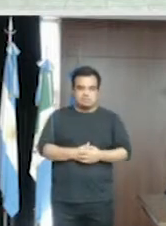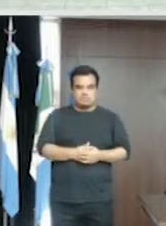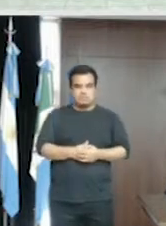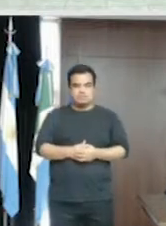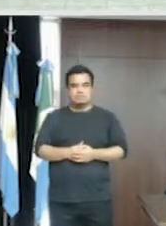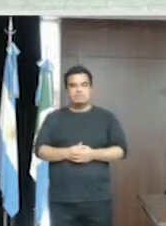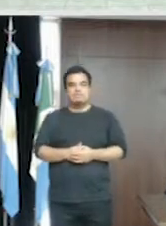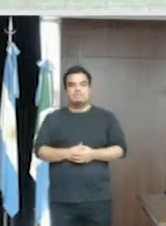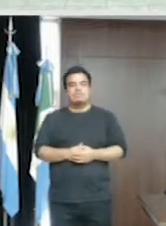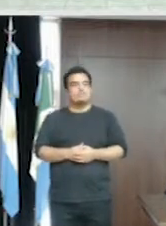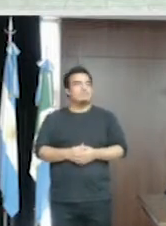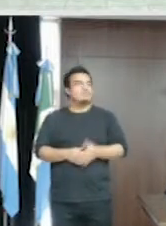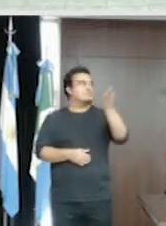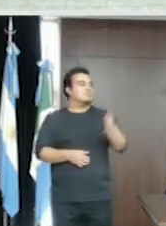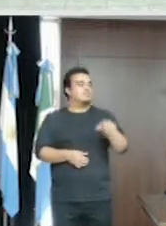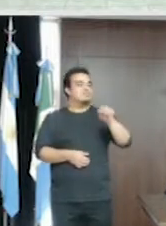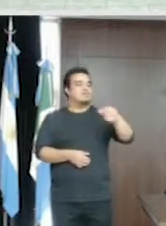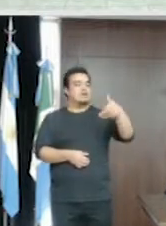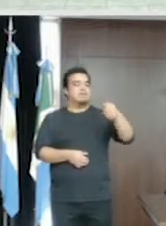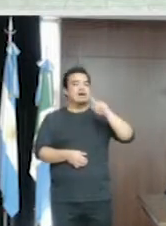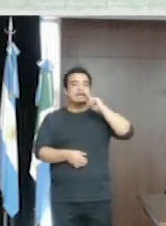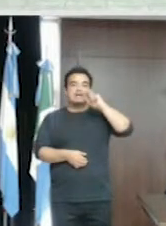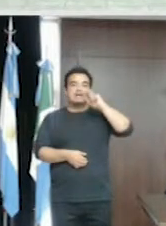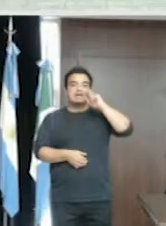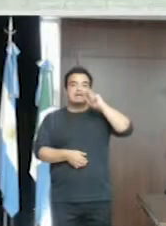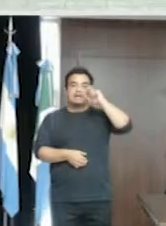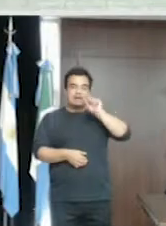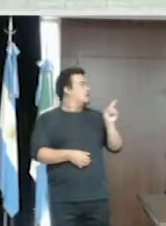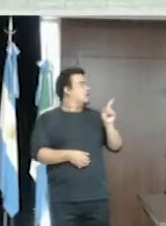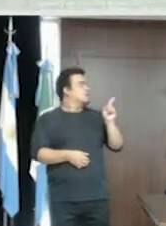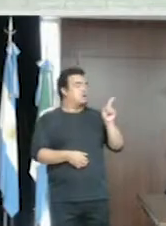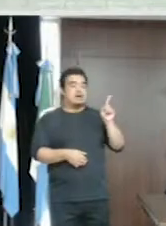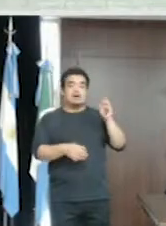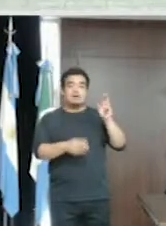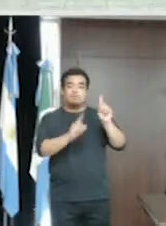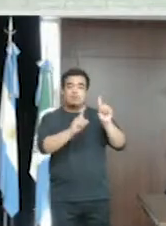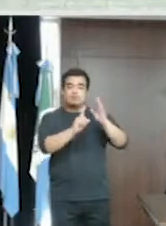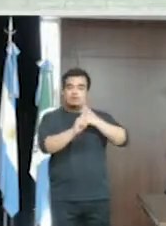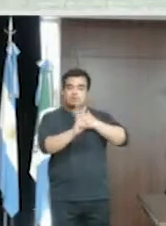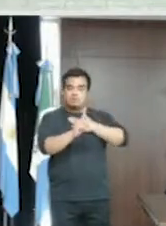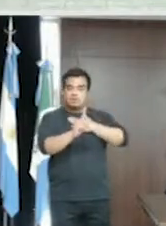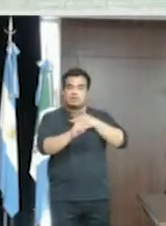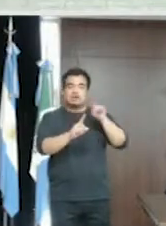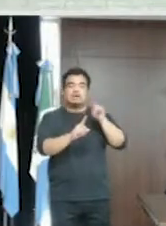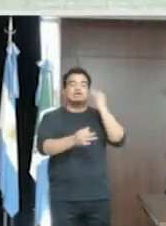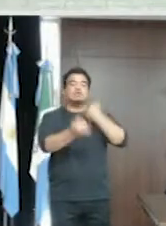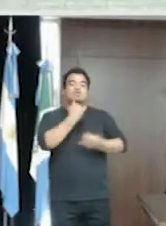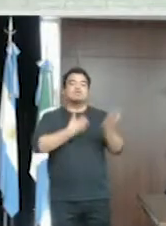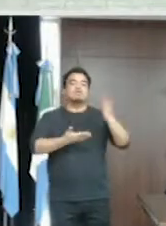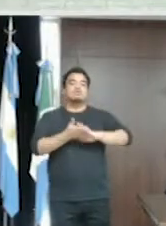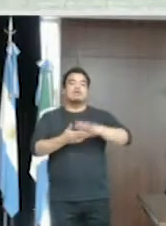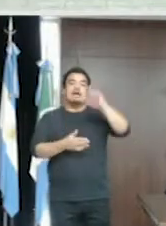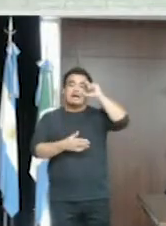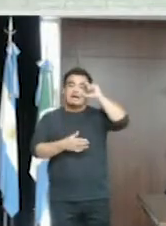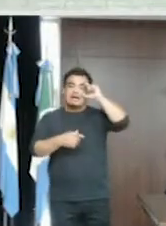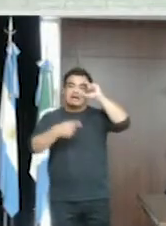Mariela Bertolino, con quien yo me formé, ella habla de las 3C, la centralidad, que tiene